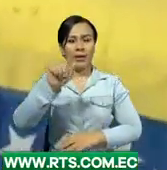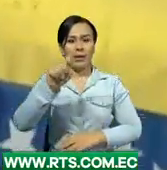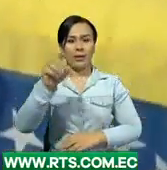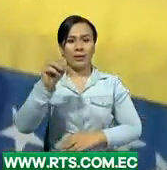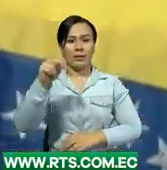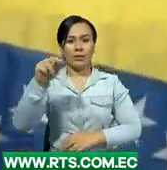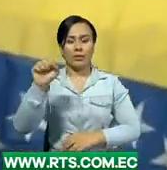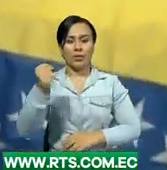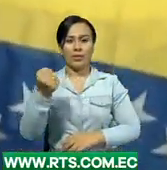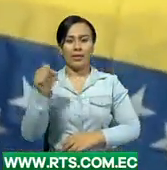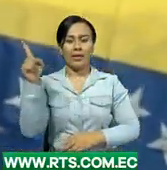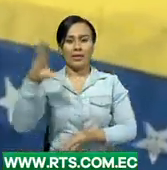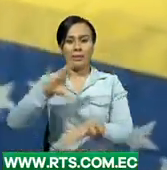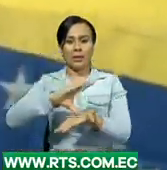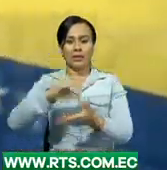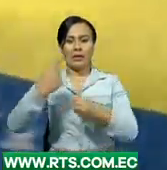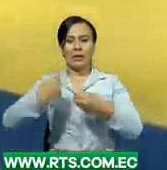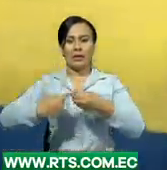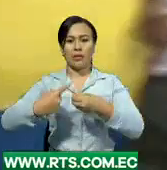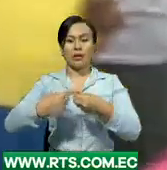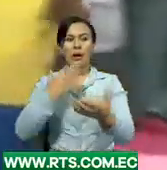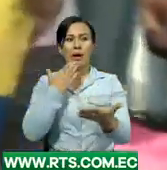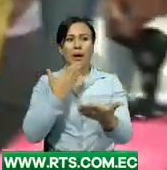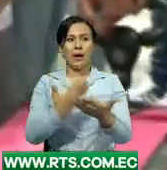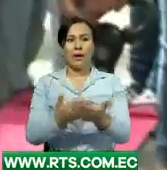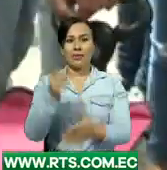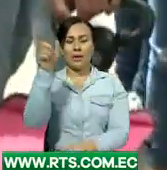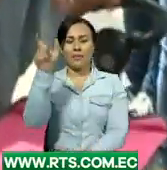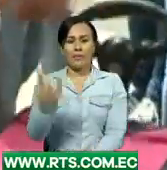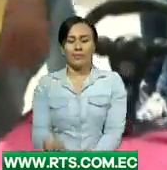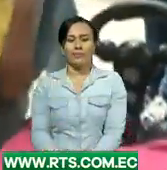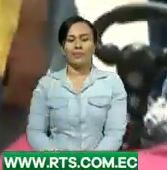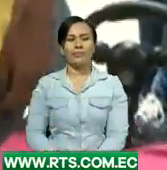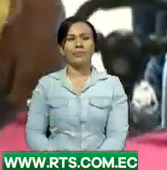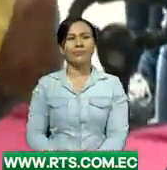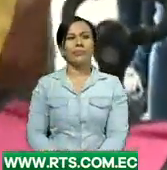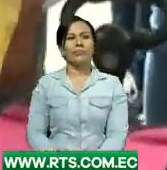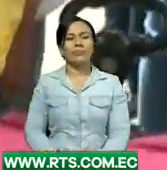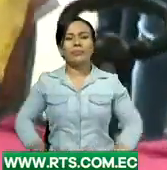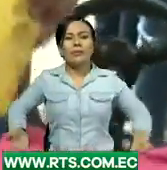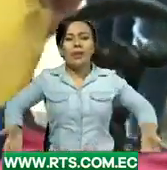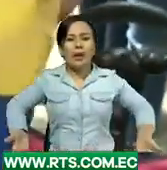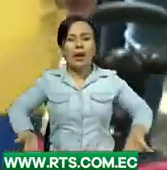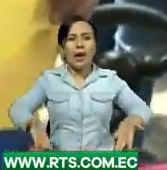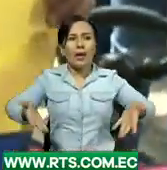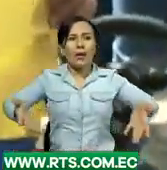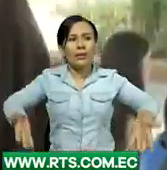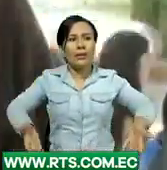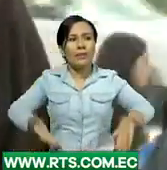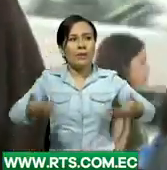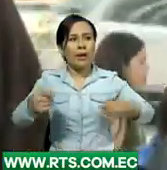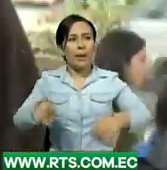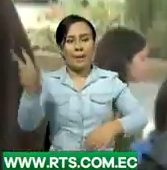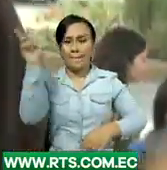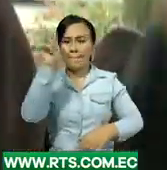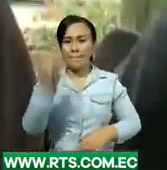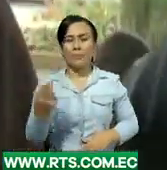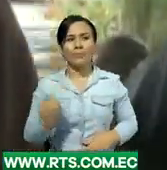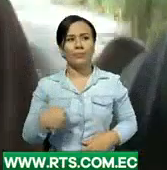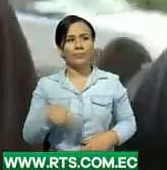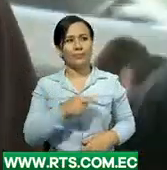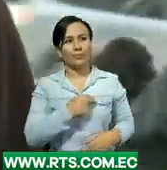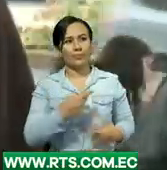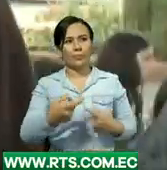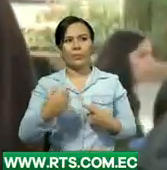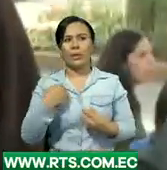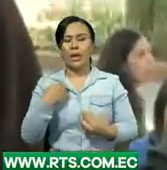el centro capitalino. Y gracias a ese señor y el ánimo que le ha puesto a nuestro país Venezuela, es que hemos podido llegar hasta